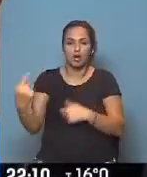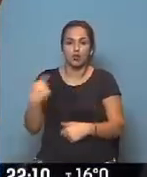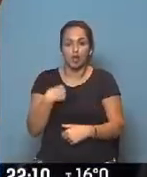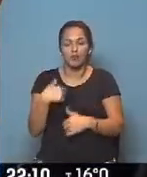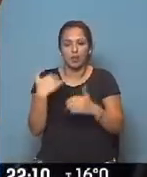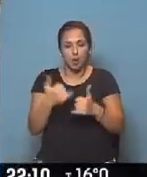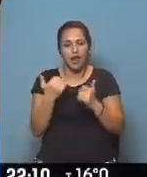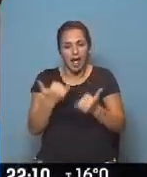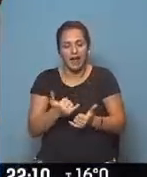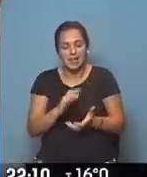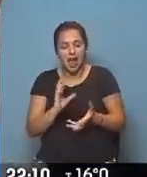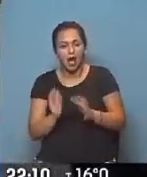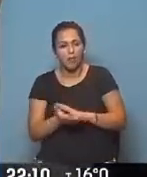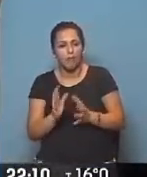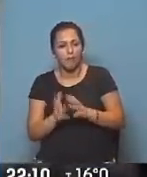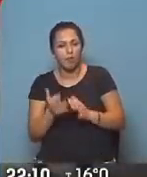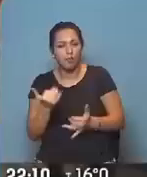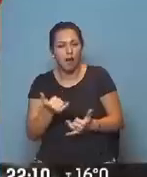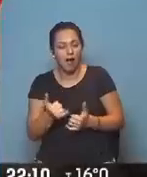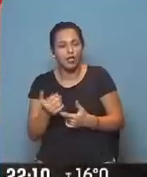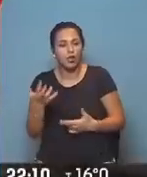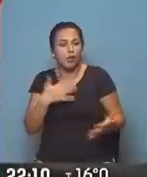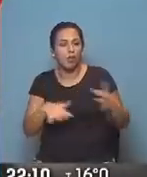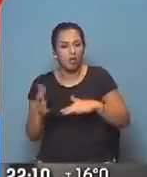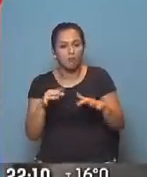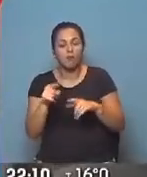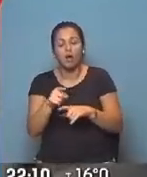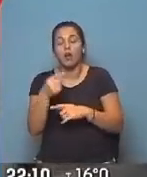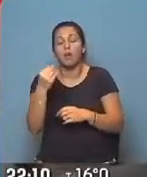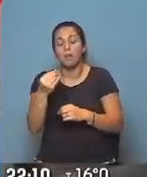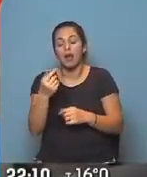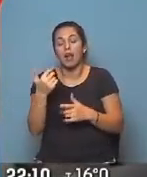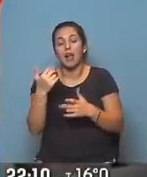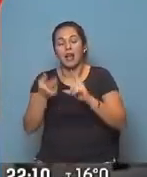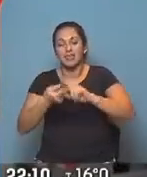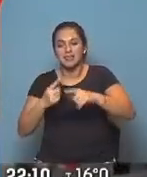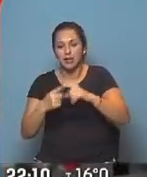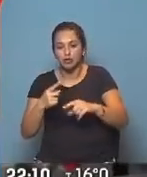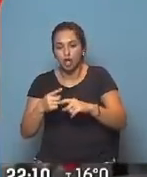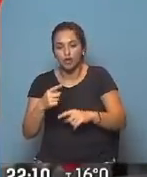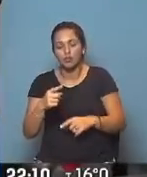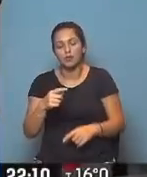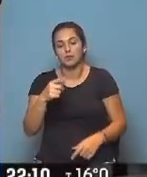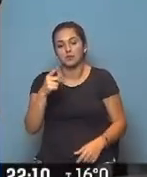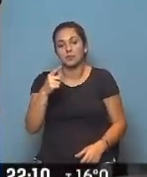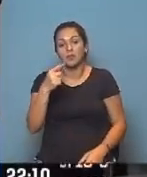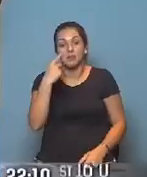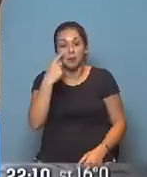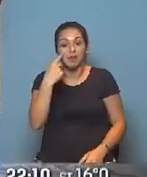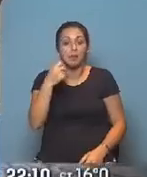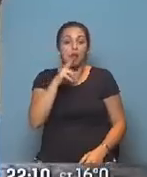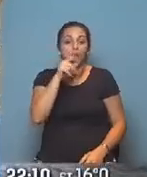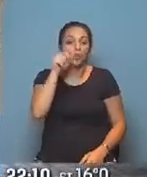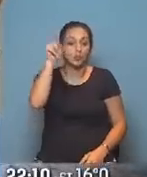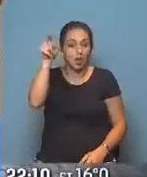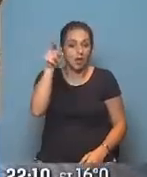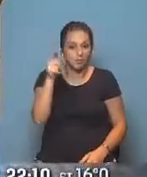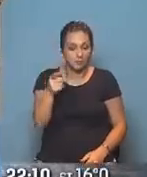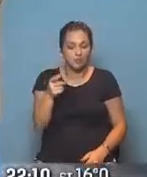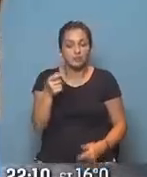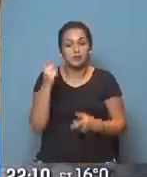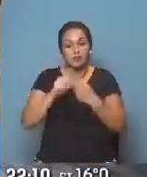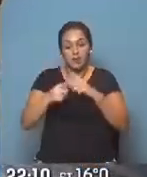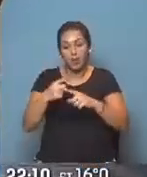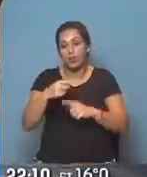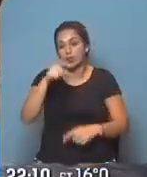miembro de la OTAN, pero amenaza con enfriar la relación con la Alianza Atlántica a la vez que se acerca a la Rusia de Putin. El acuerdo de Turquía